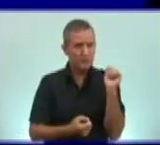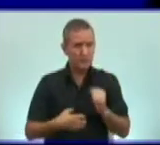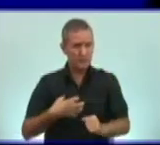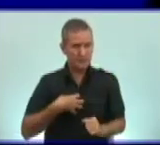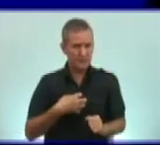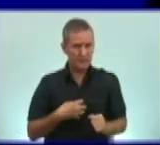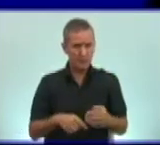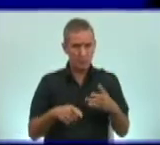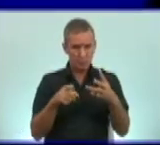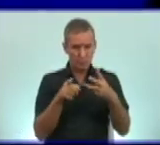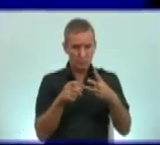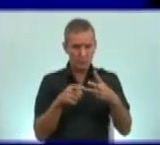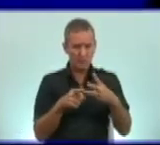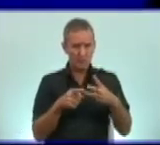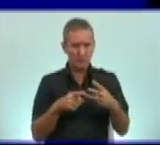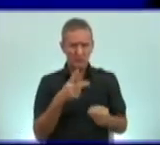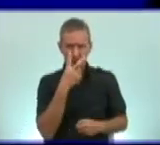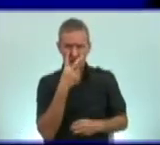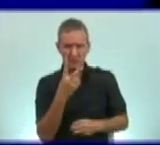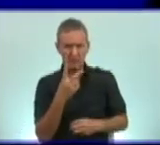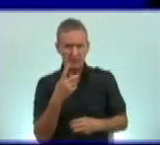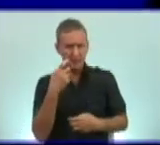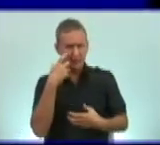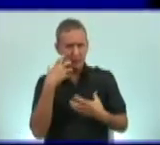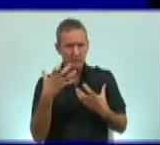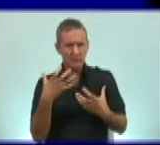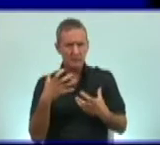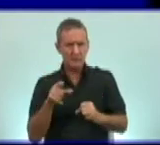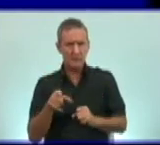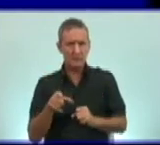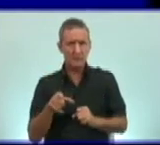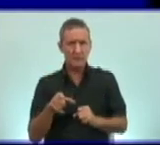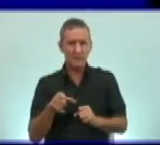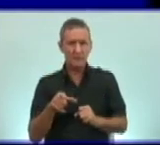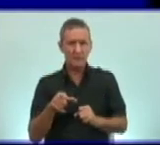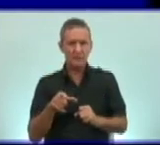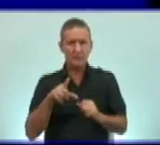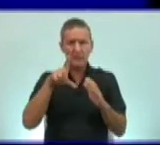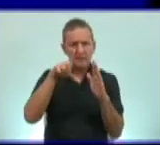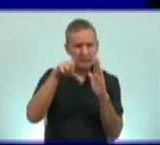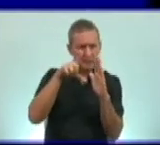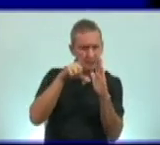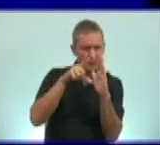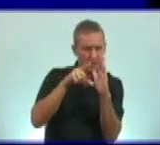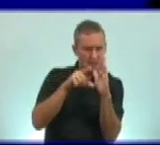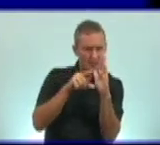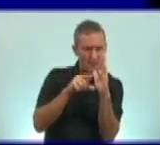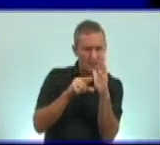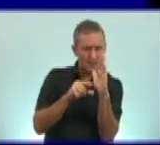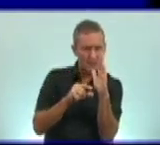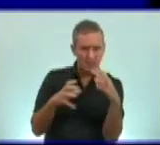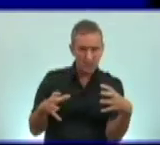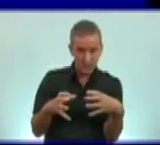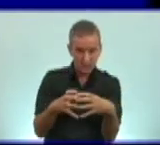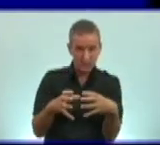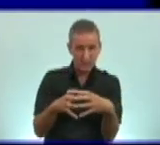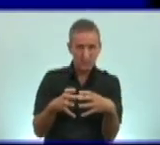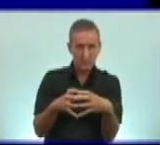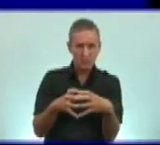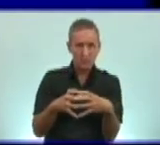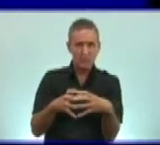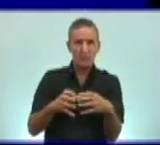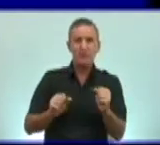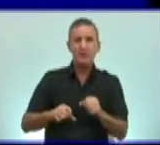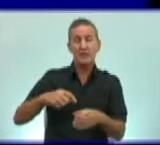tercer caso aquí. Ahora, observen algo muy interesante aquí. Fíjense que en la medida que va disminuyendo la concentración de la